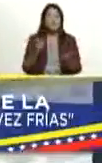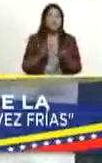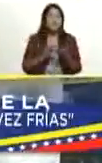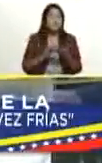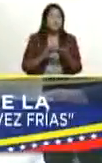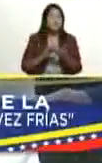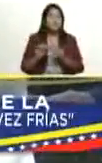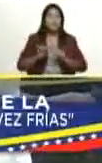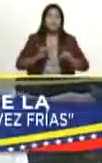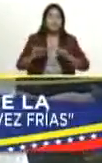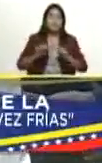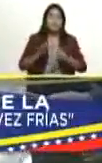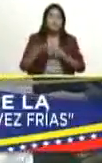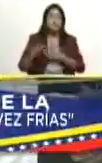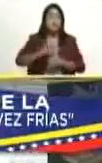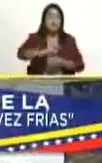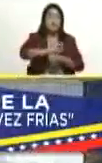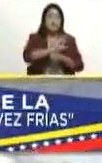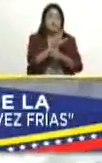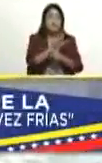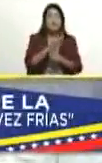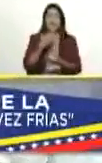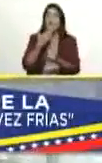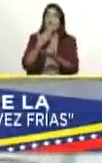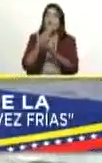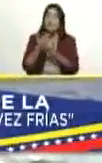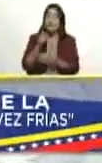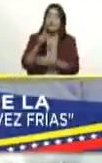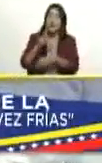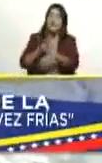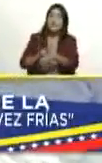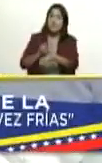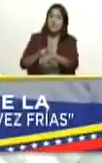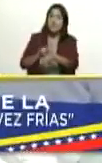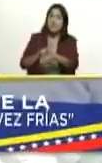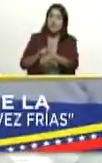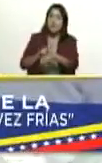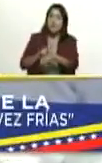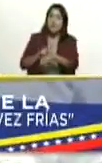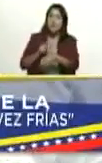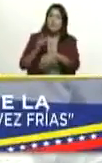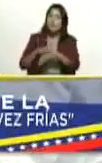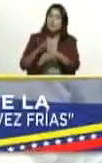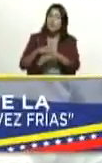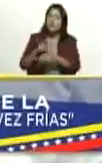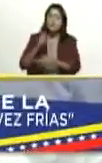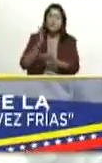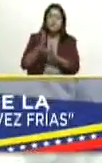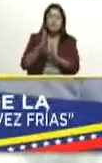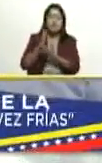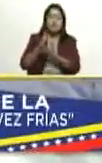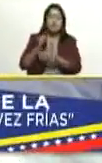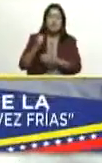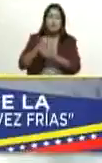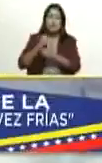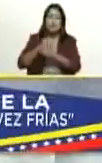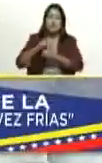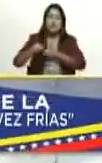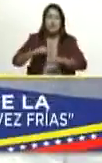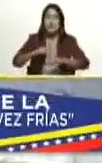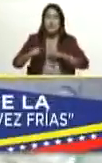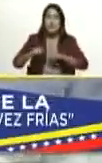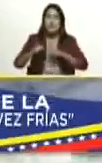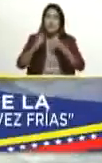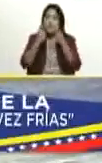Recordemos, también agradecido a todo su personal del Sistema Público Nacional de Salud por siempre estar a la vanguardia y permanecer siempre atentos